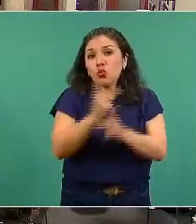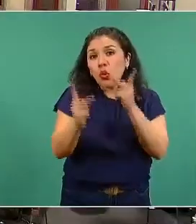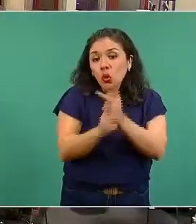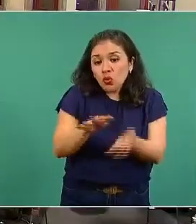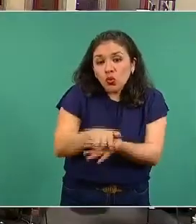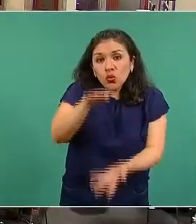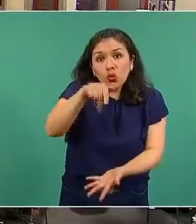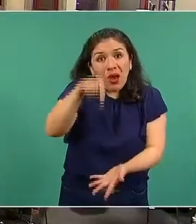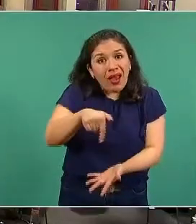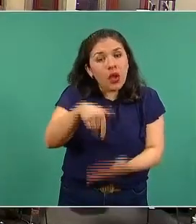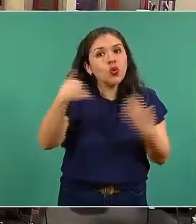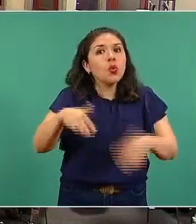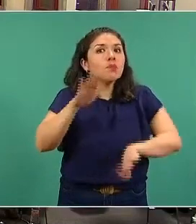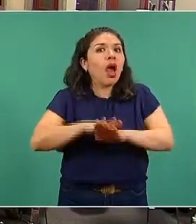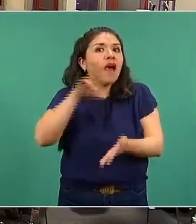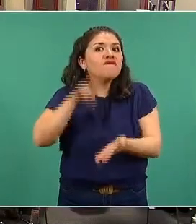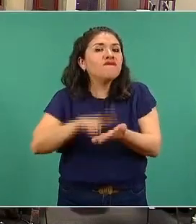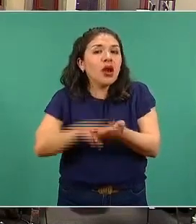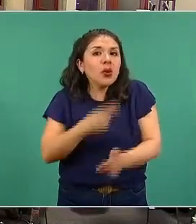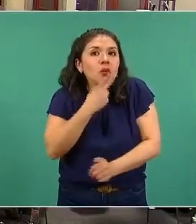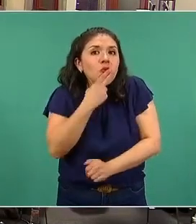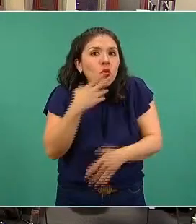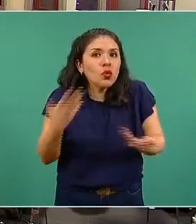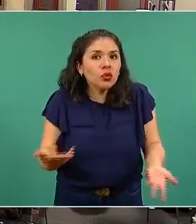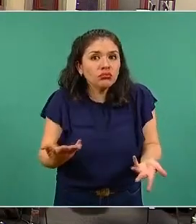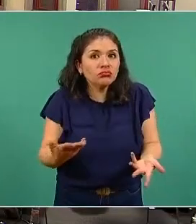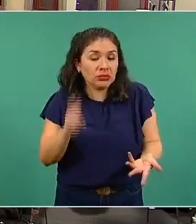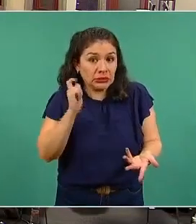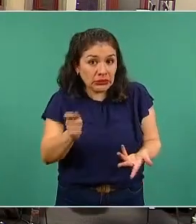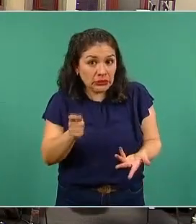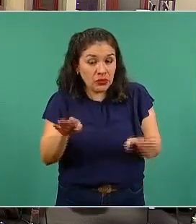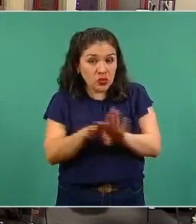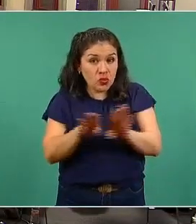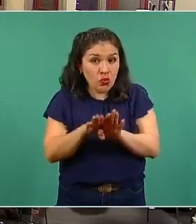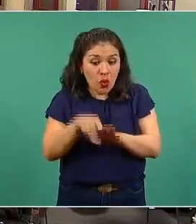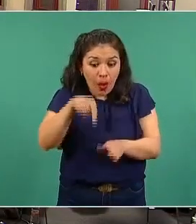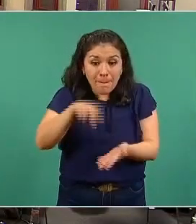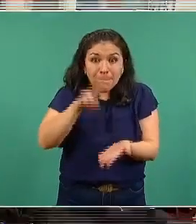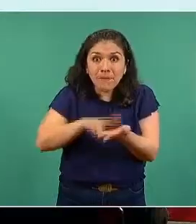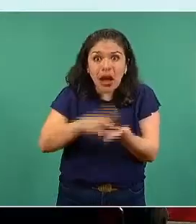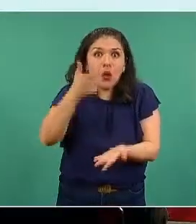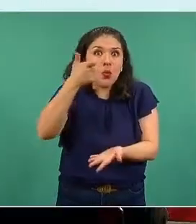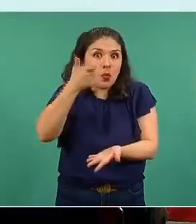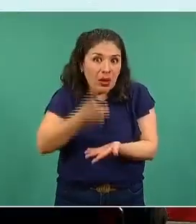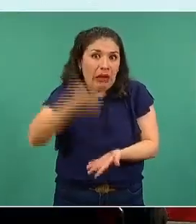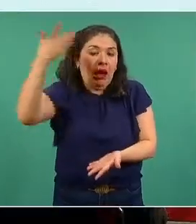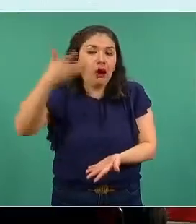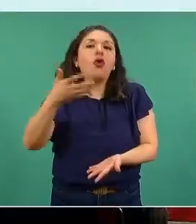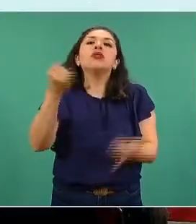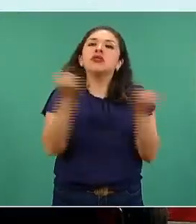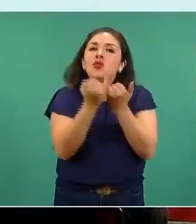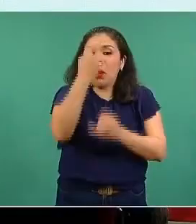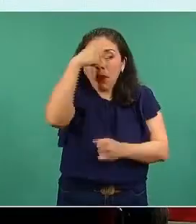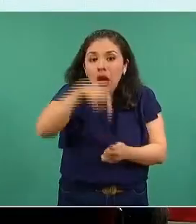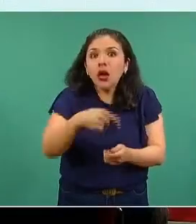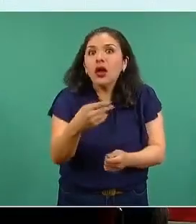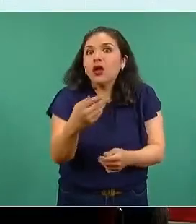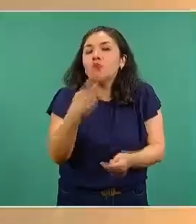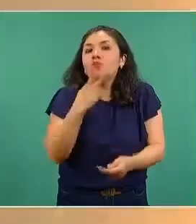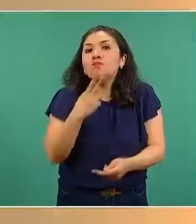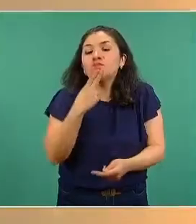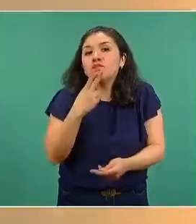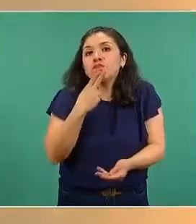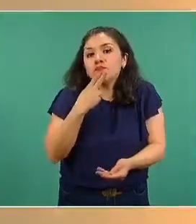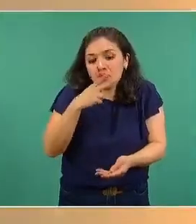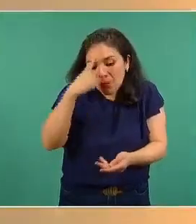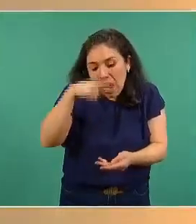Este es un producto sumamente valioso, no tanto o no solo por su valor monetario, sino por la protección que brinda en un